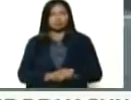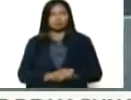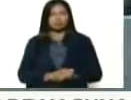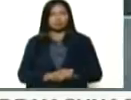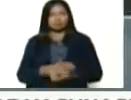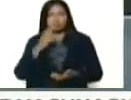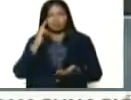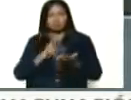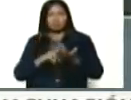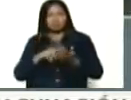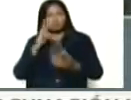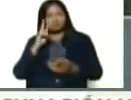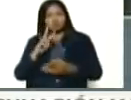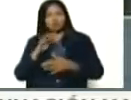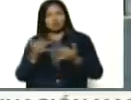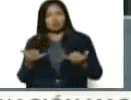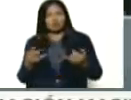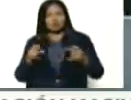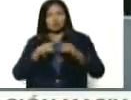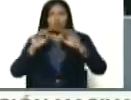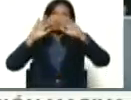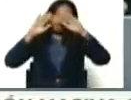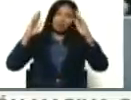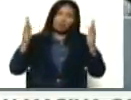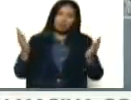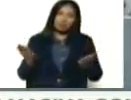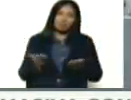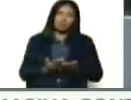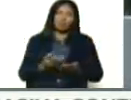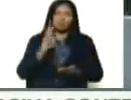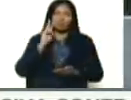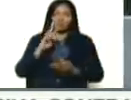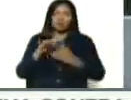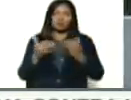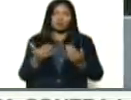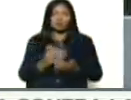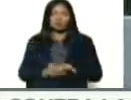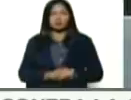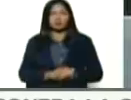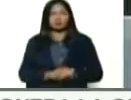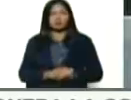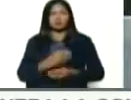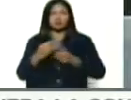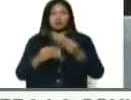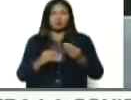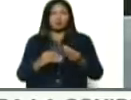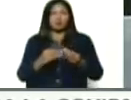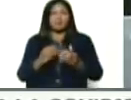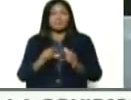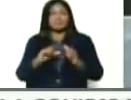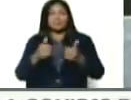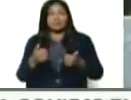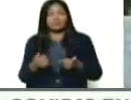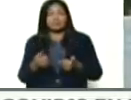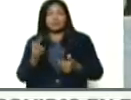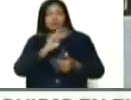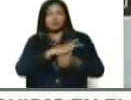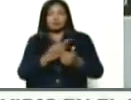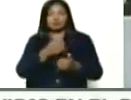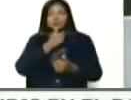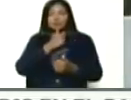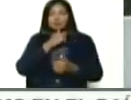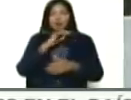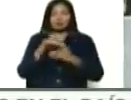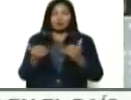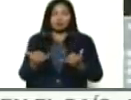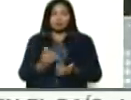uno observa el mundo y ve como flores en las fuerzas que resisten las fuerzas